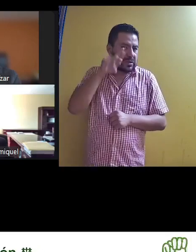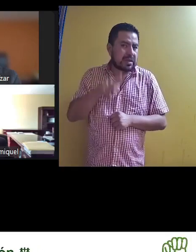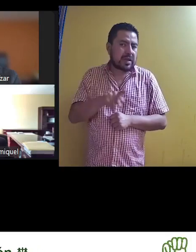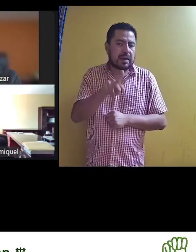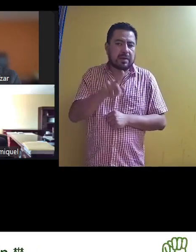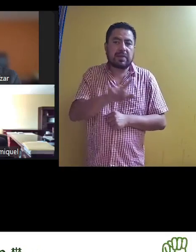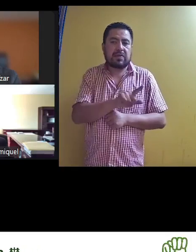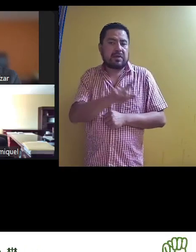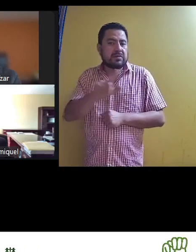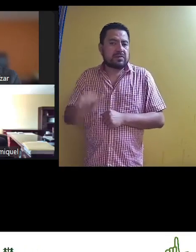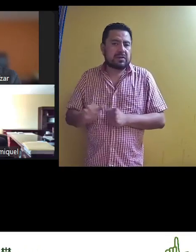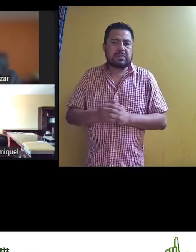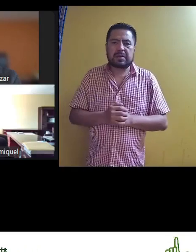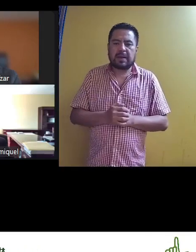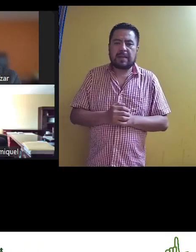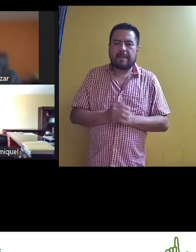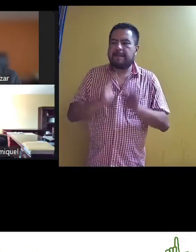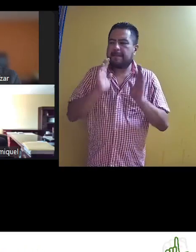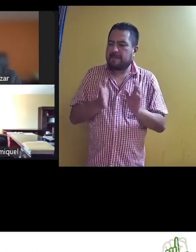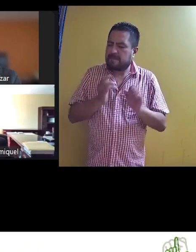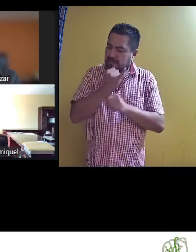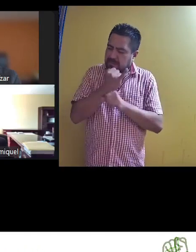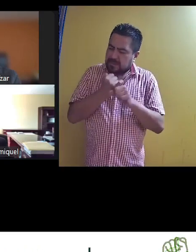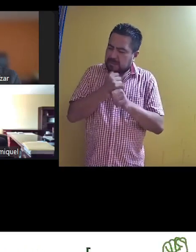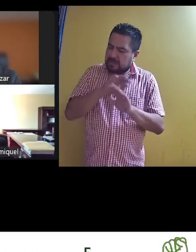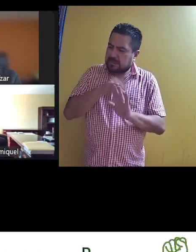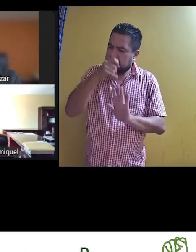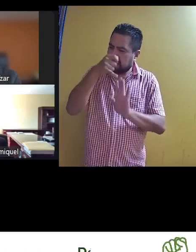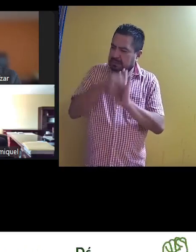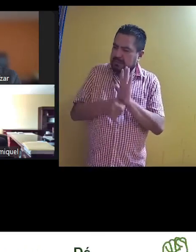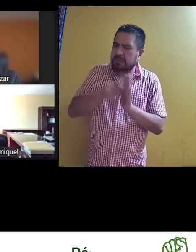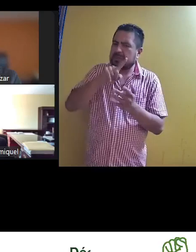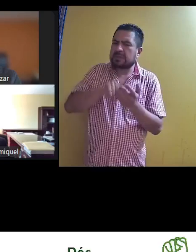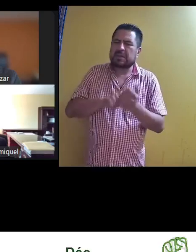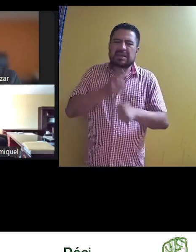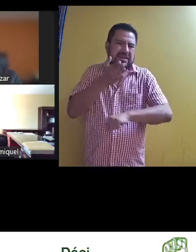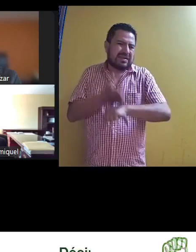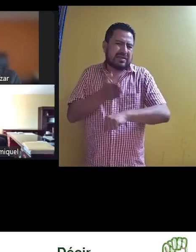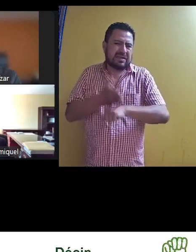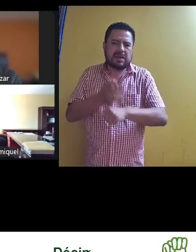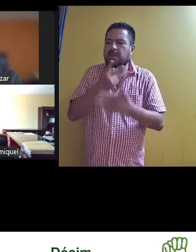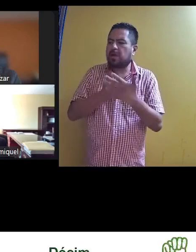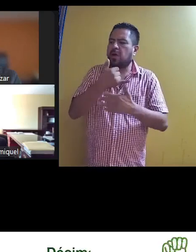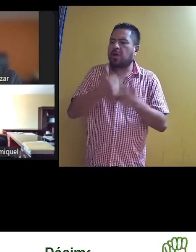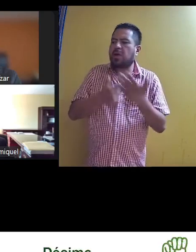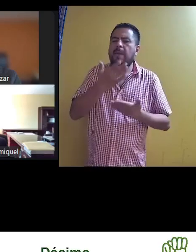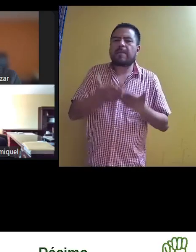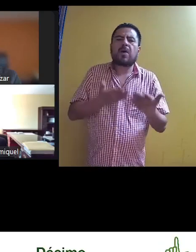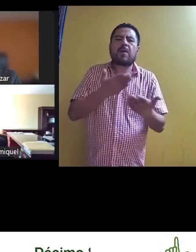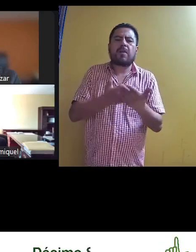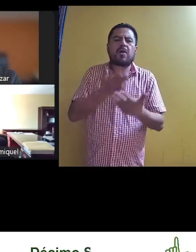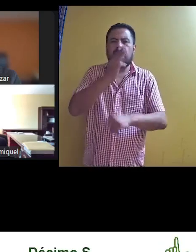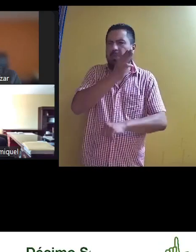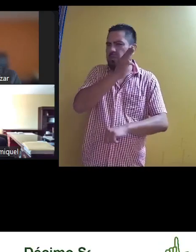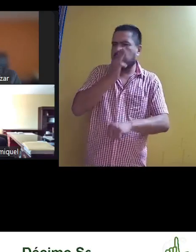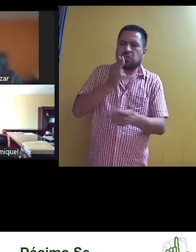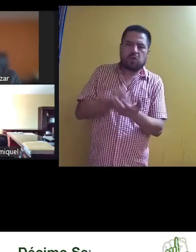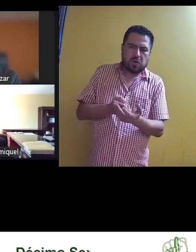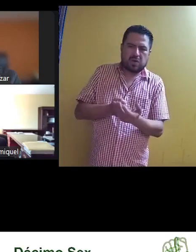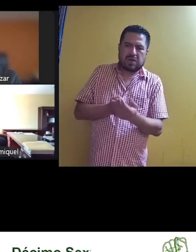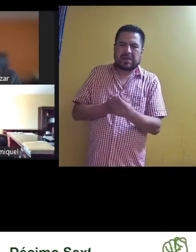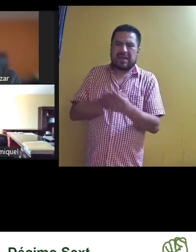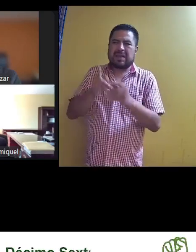En consecuencia, previo al análisis de la individualización de la sanción, el proyecto propone imponer una amonestación